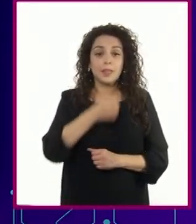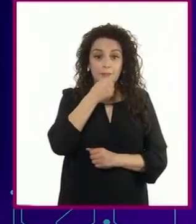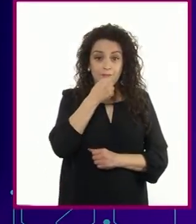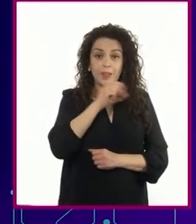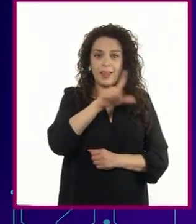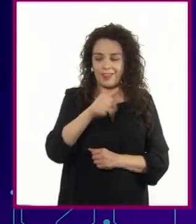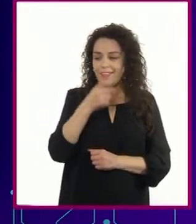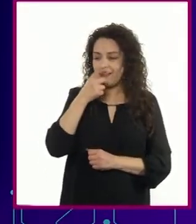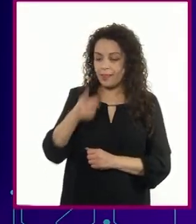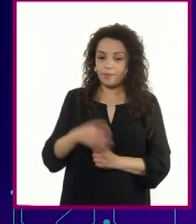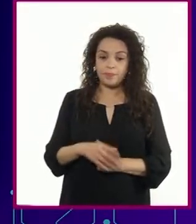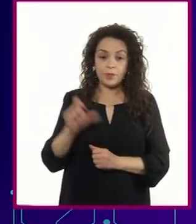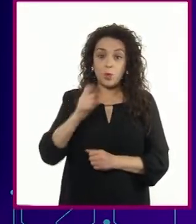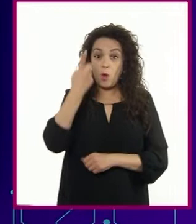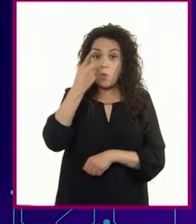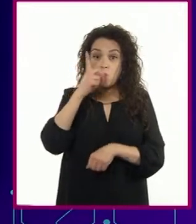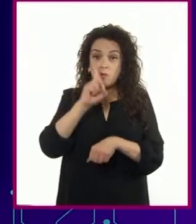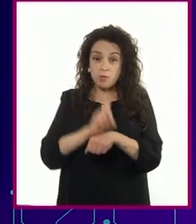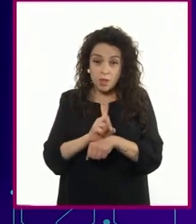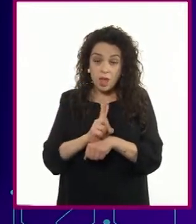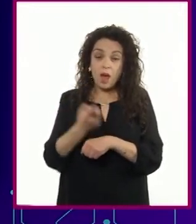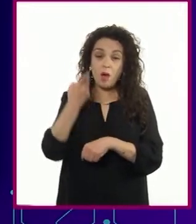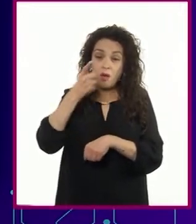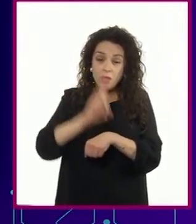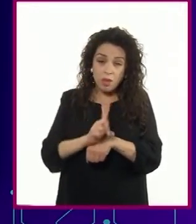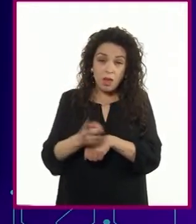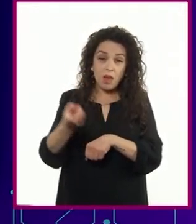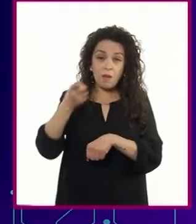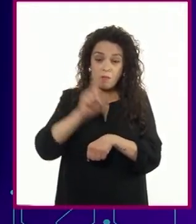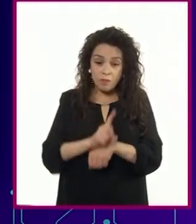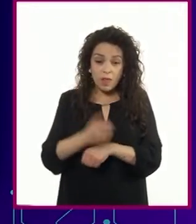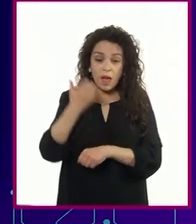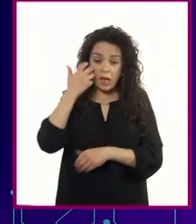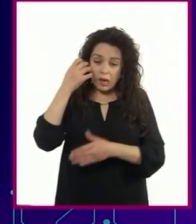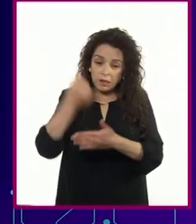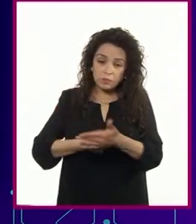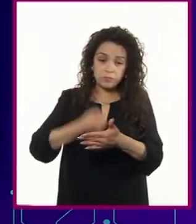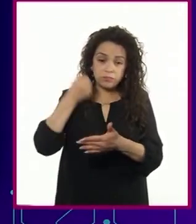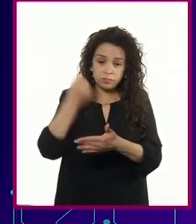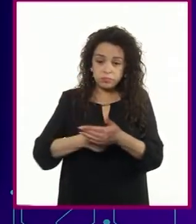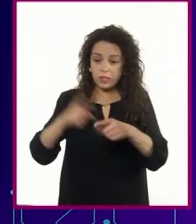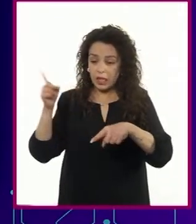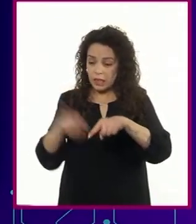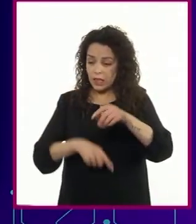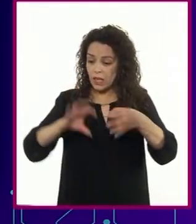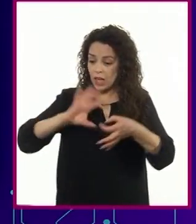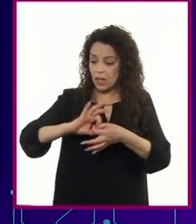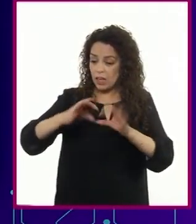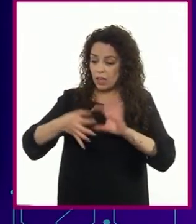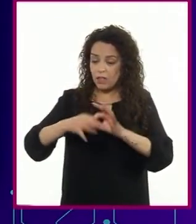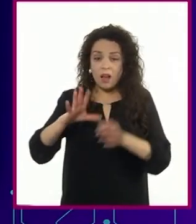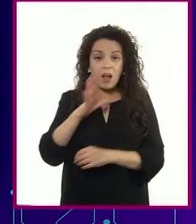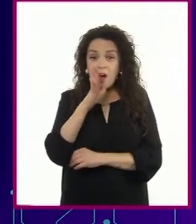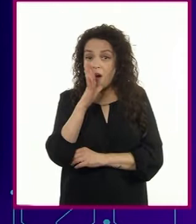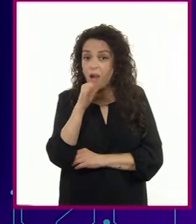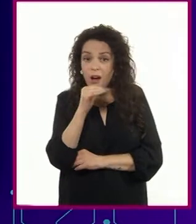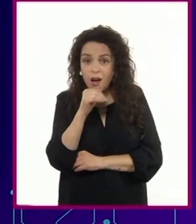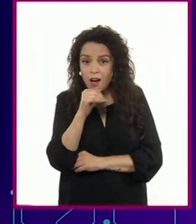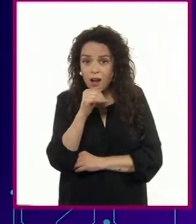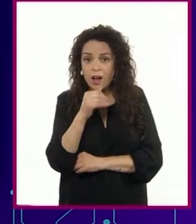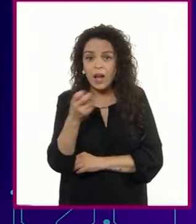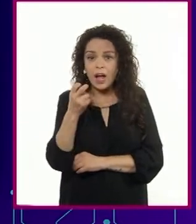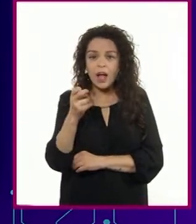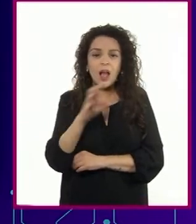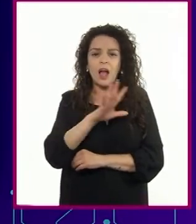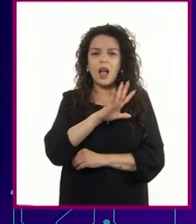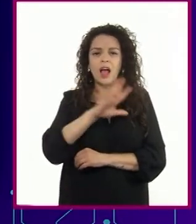que el elefante intentara un día tras otro liberarse de aquella cadena sin conseguirlo, llegó un momento en su vida en el que se resignó a su